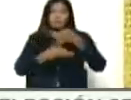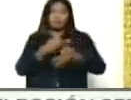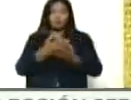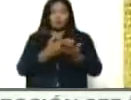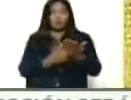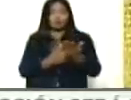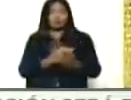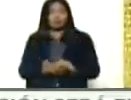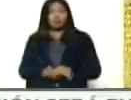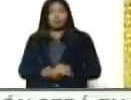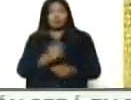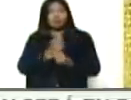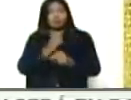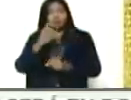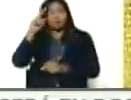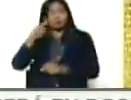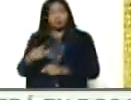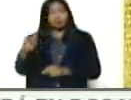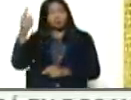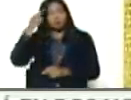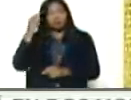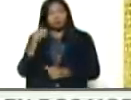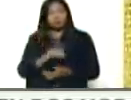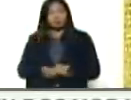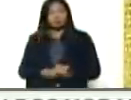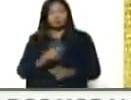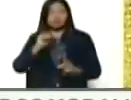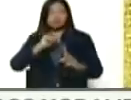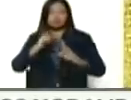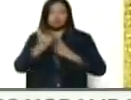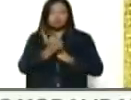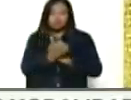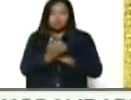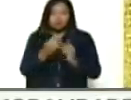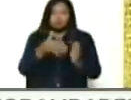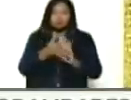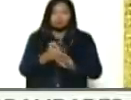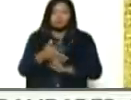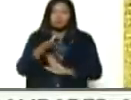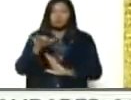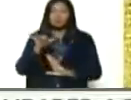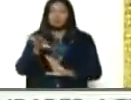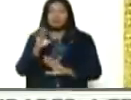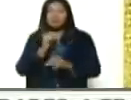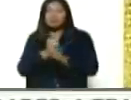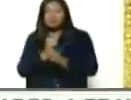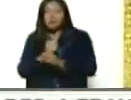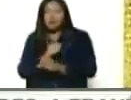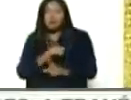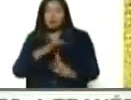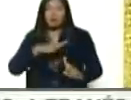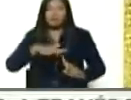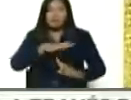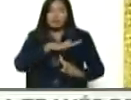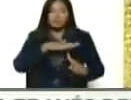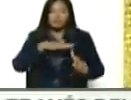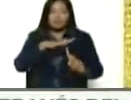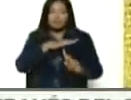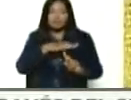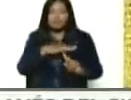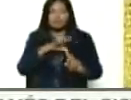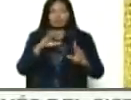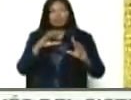del día a día el ecosocialismo es un hecho eminentemente pedagógico es un hecho eminentemente